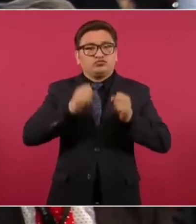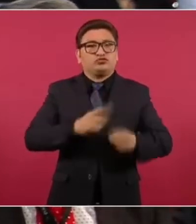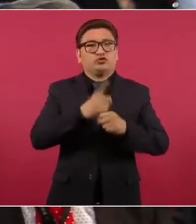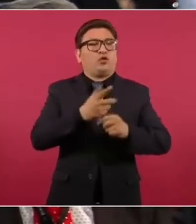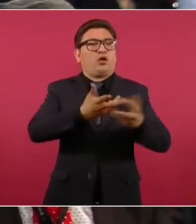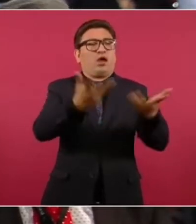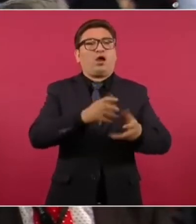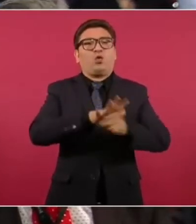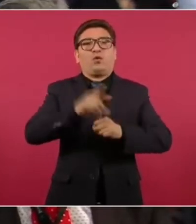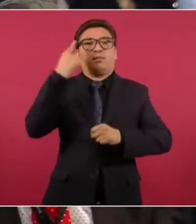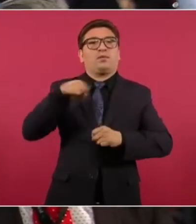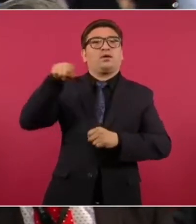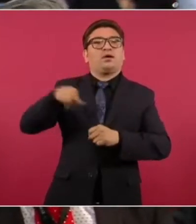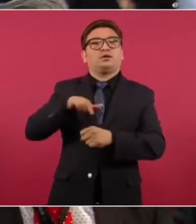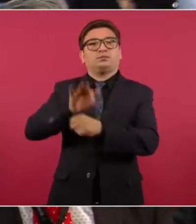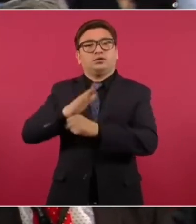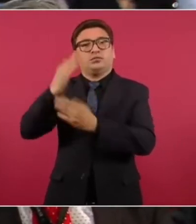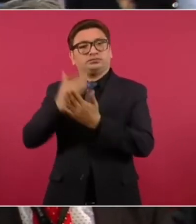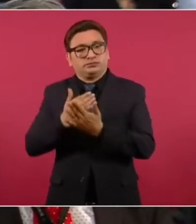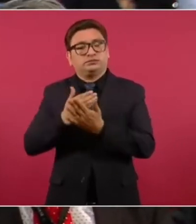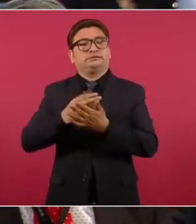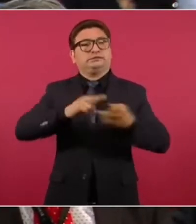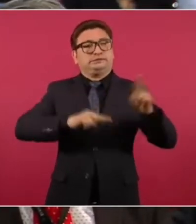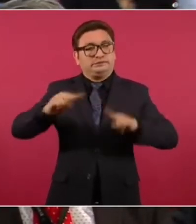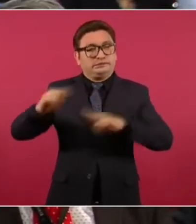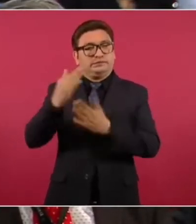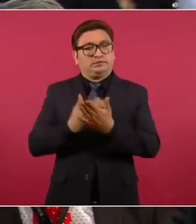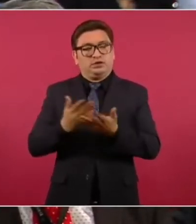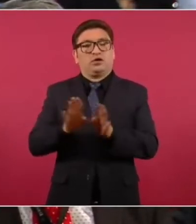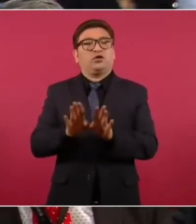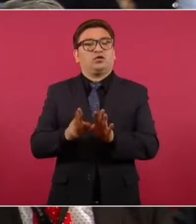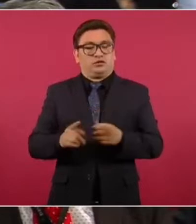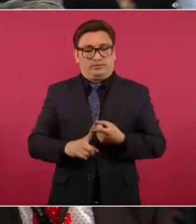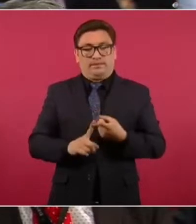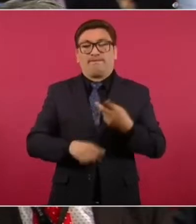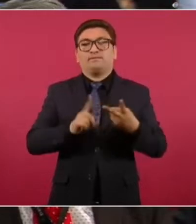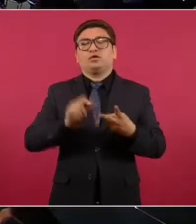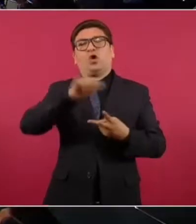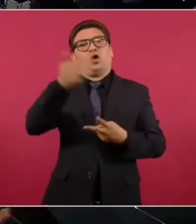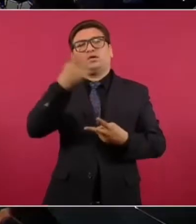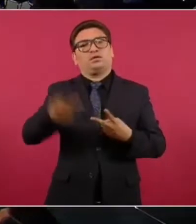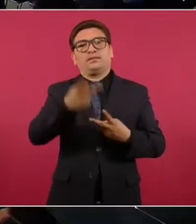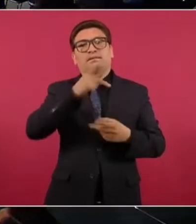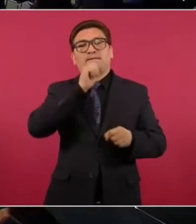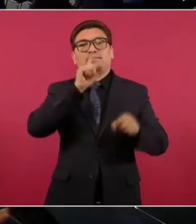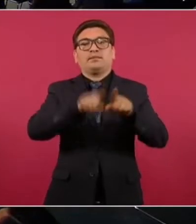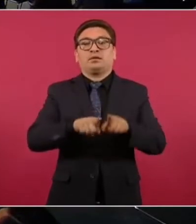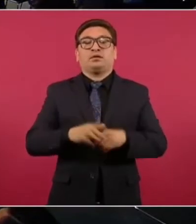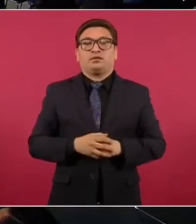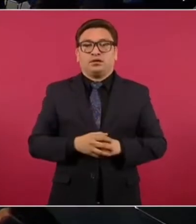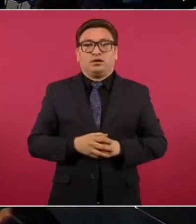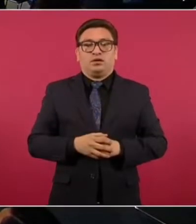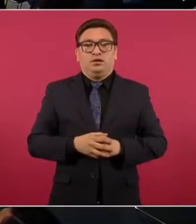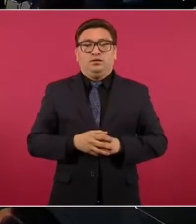está haciendo por allá para bajar estos índices que se están dando y preguntarle también pues cuánto tiempo